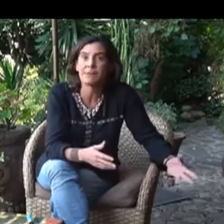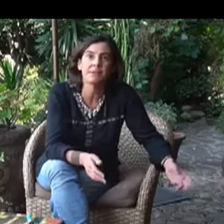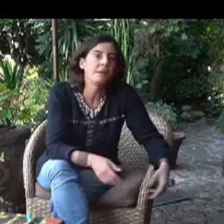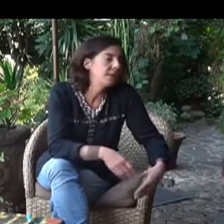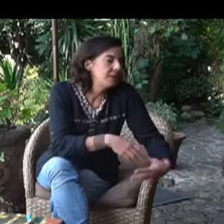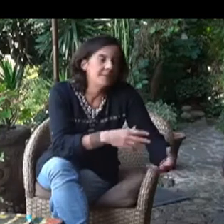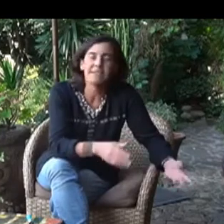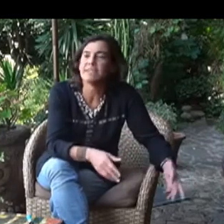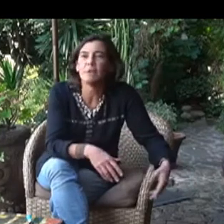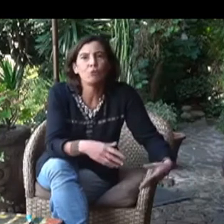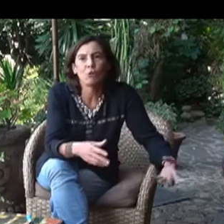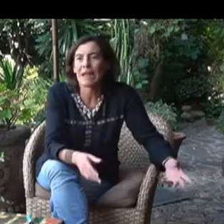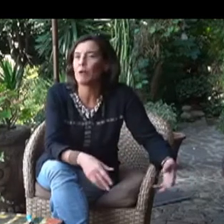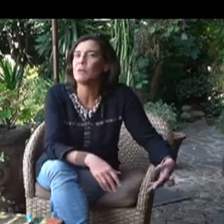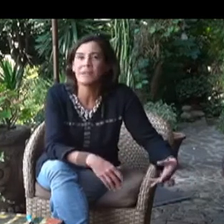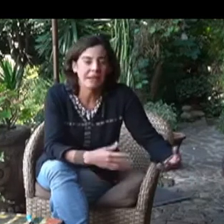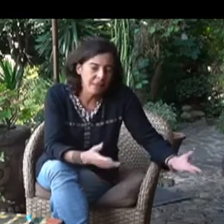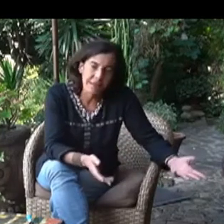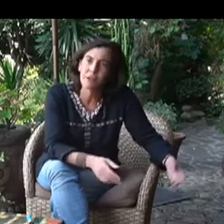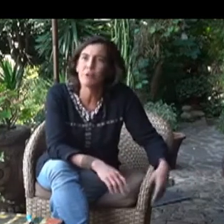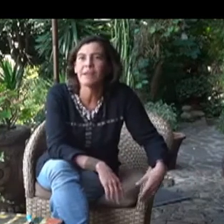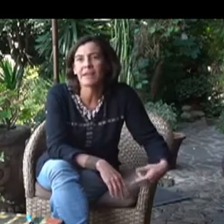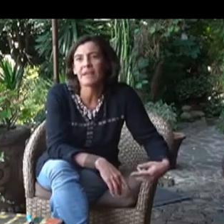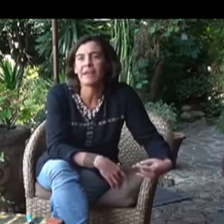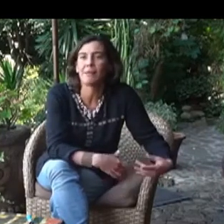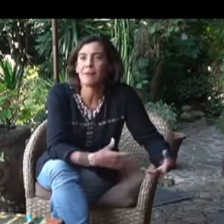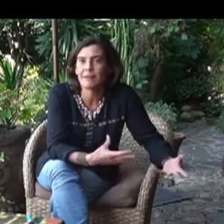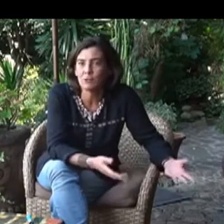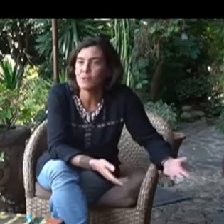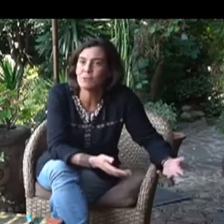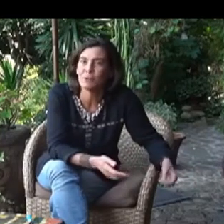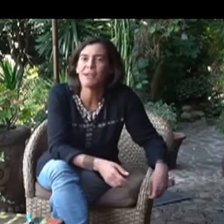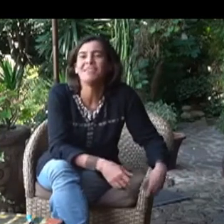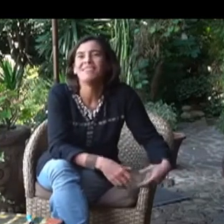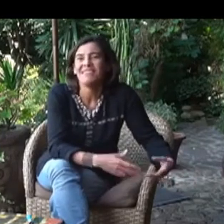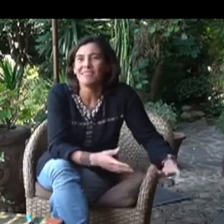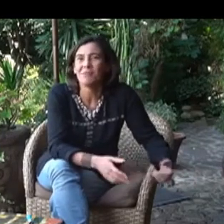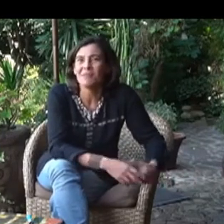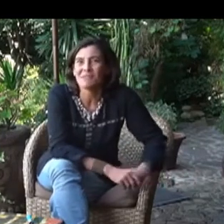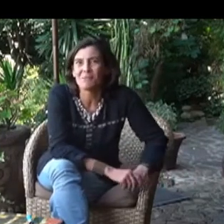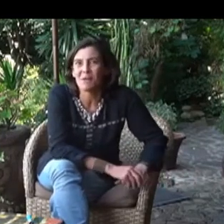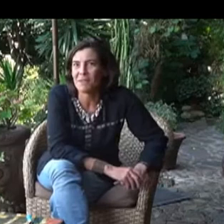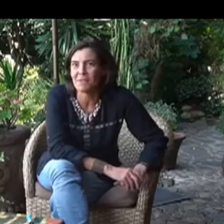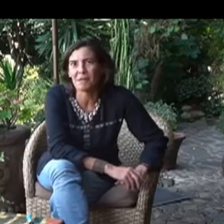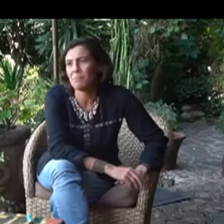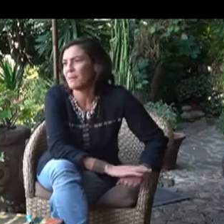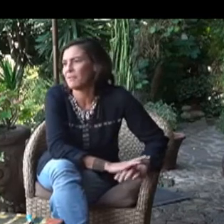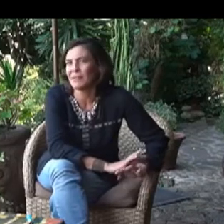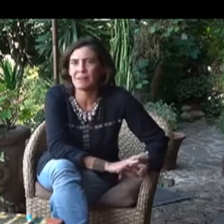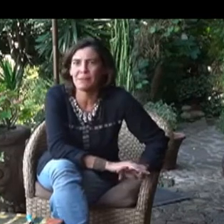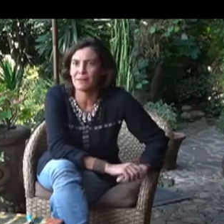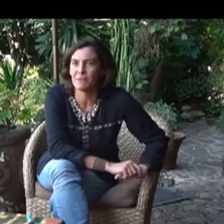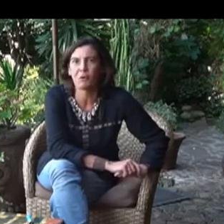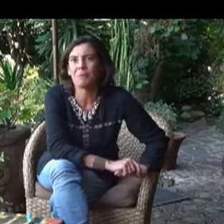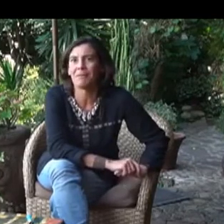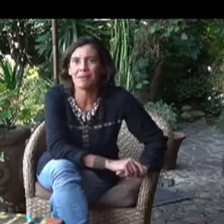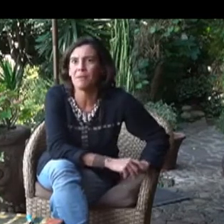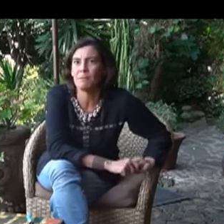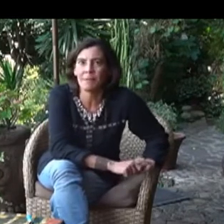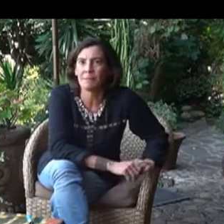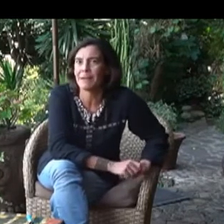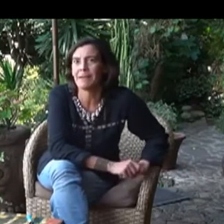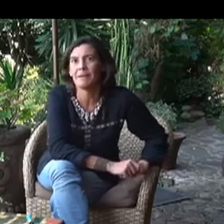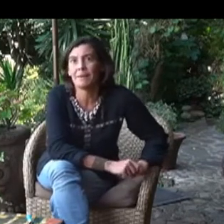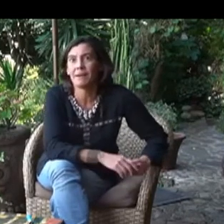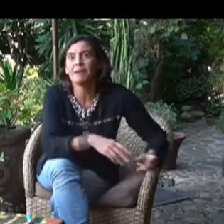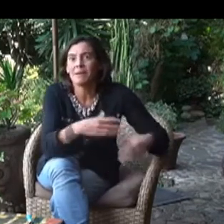sino que además en el desayuno, la comida y la cena, cualquiera que quiera hablar de su historia encuentra una audiencia perfectamente formada